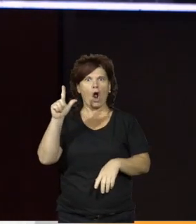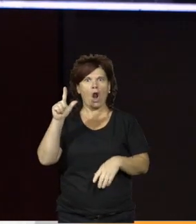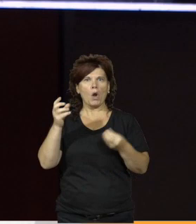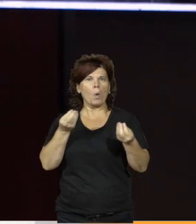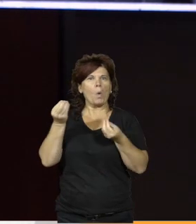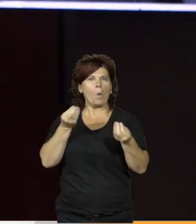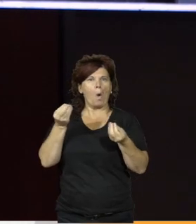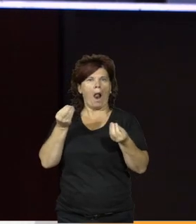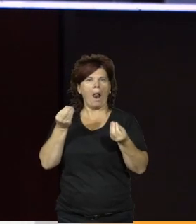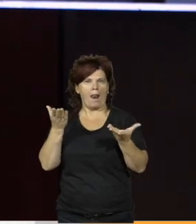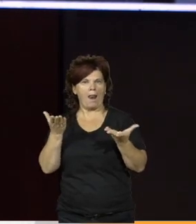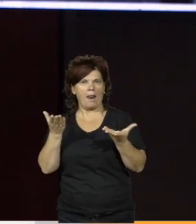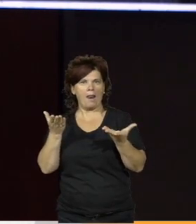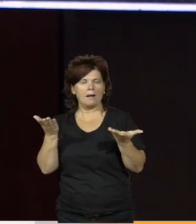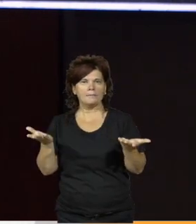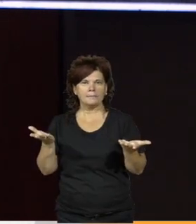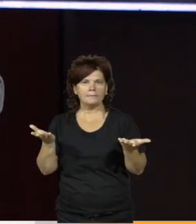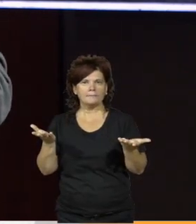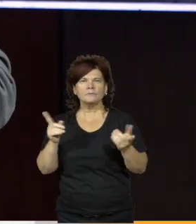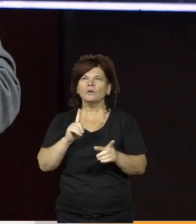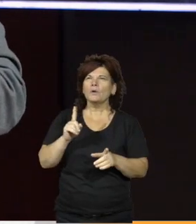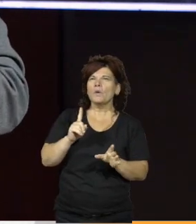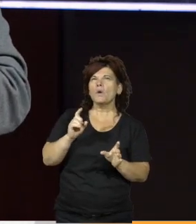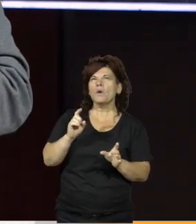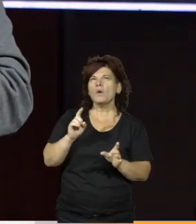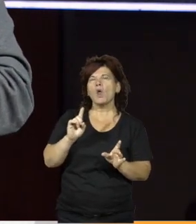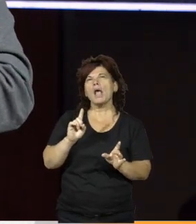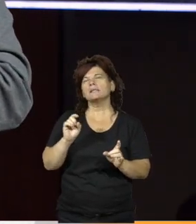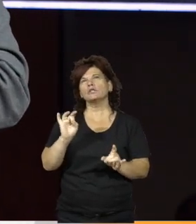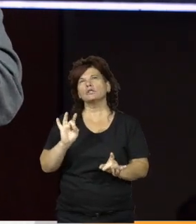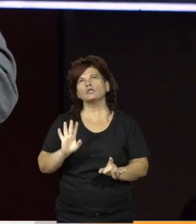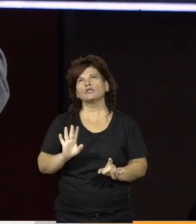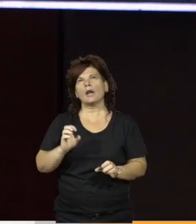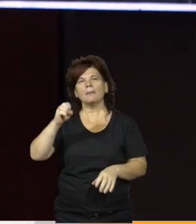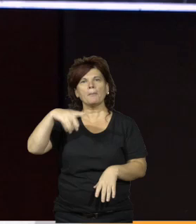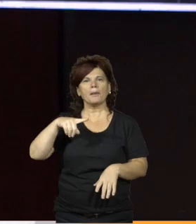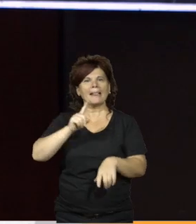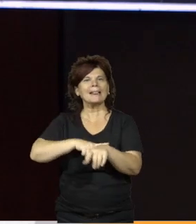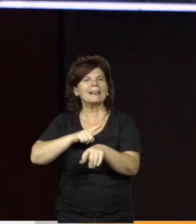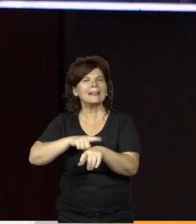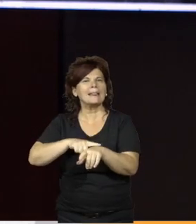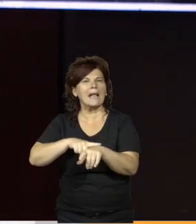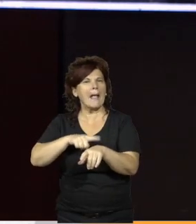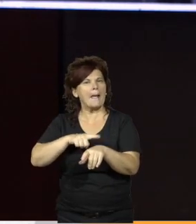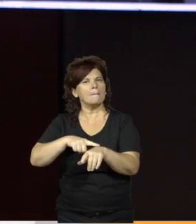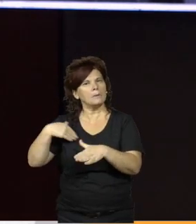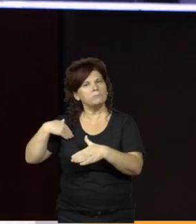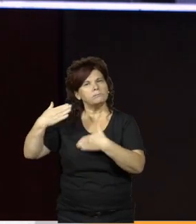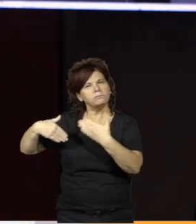control o una fiscalización no es tal, sino que realmente el tiempo va a ser de que